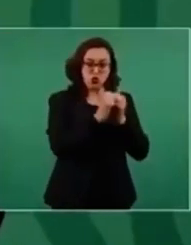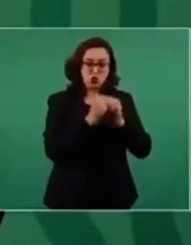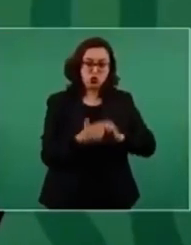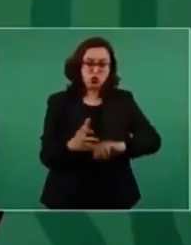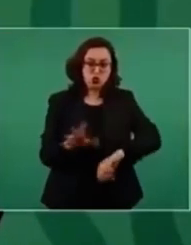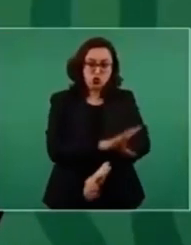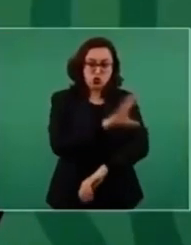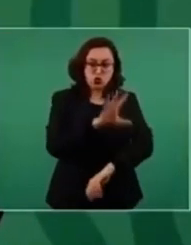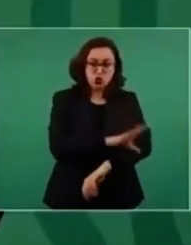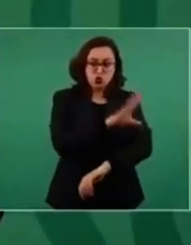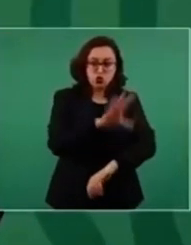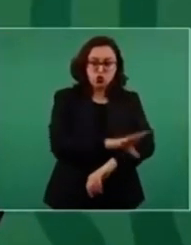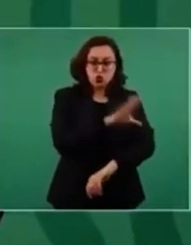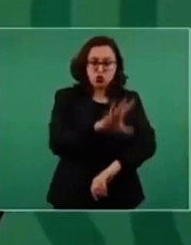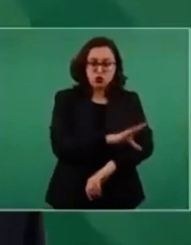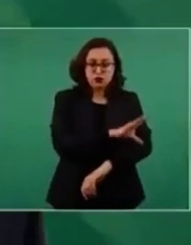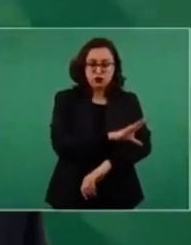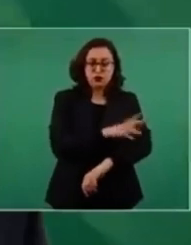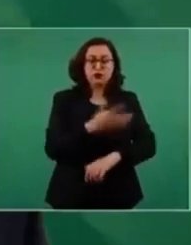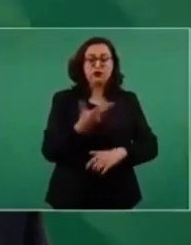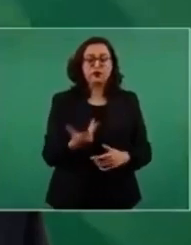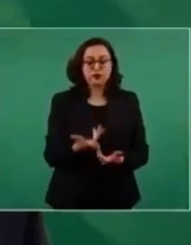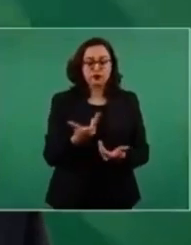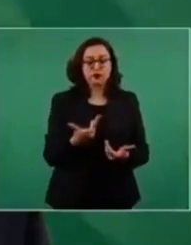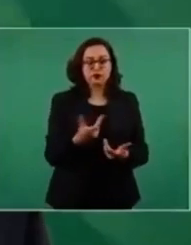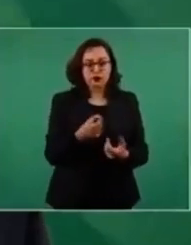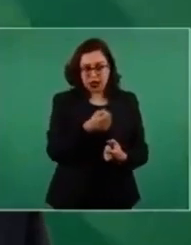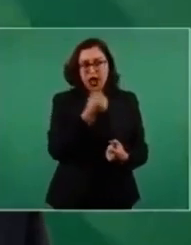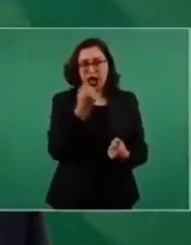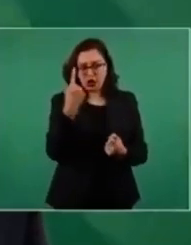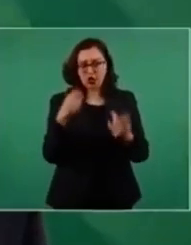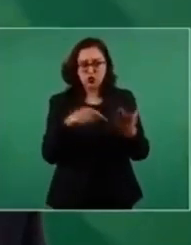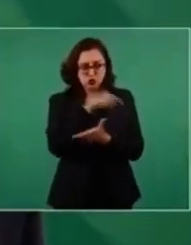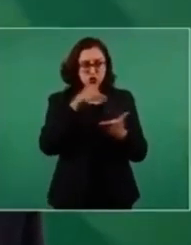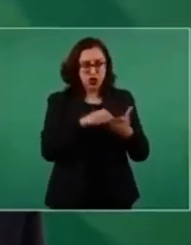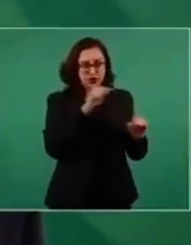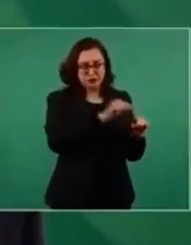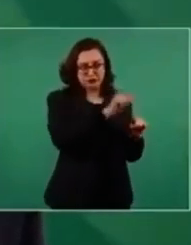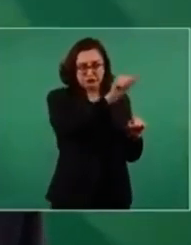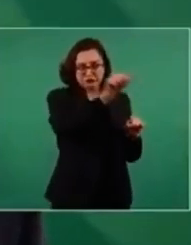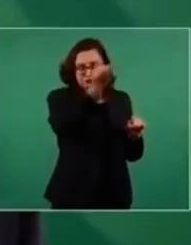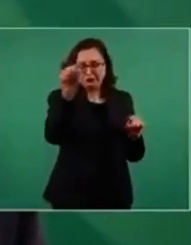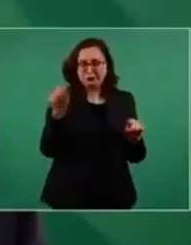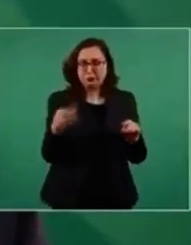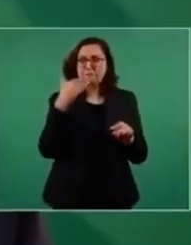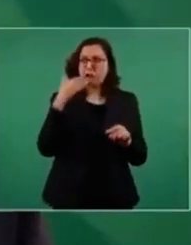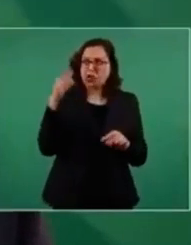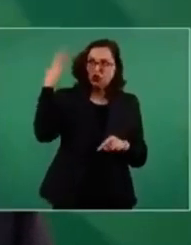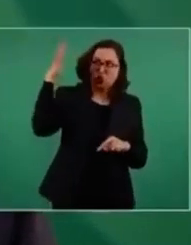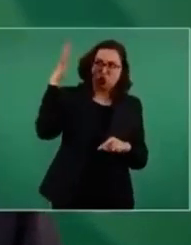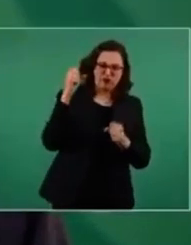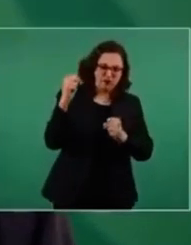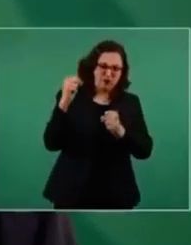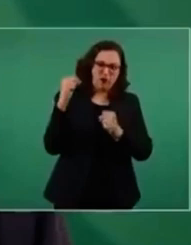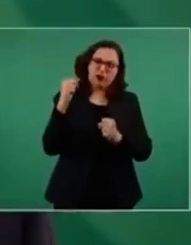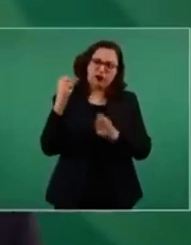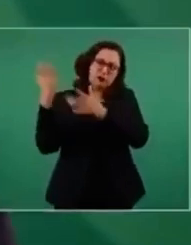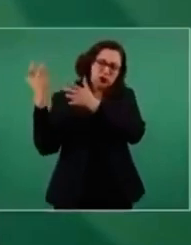Sonora, en los lugares adecuados, y